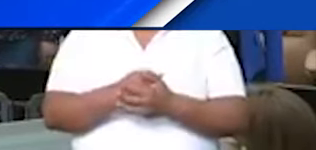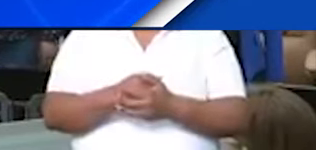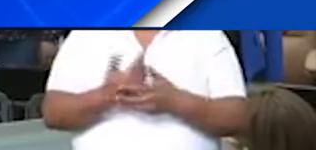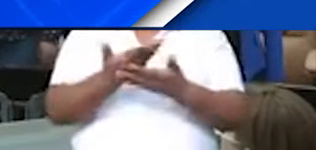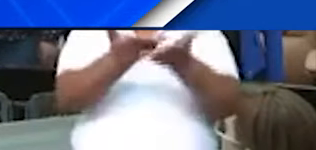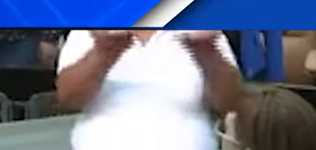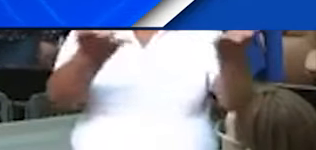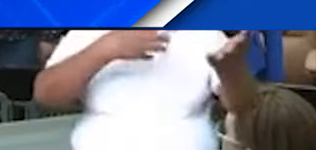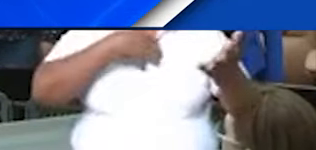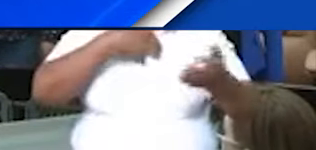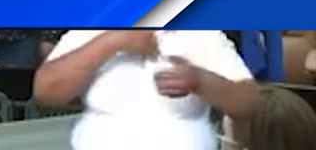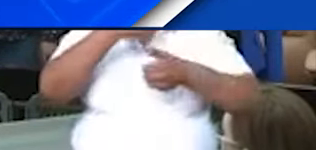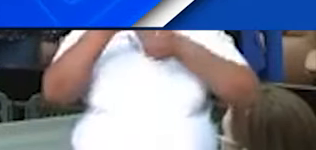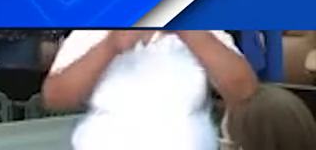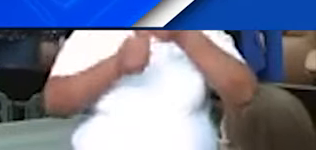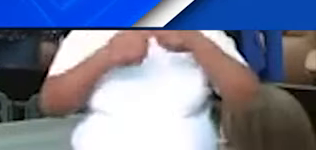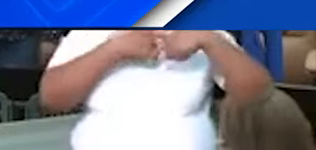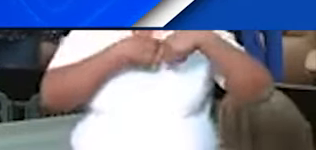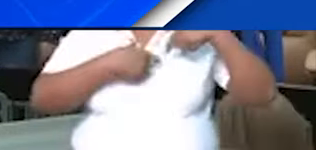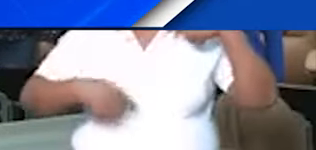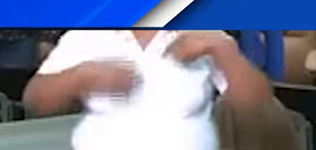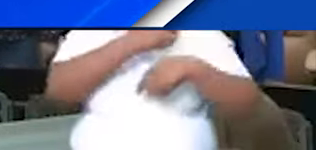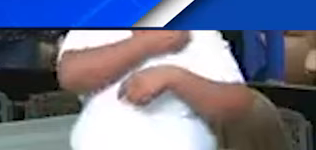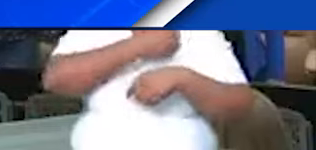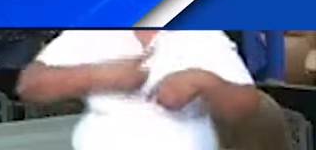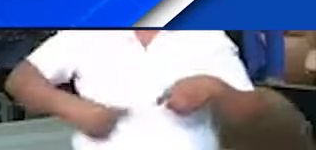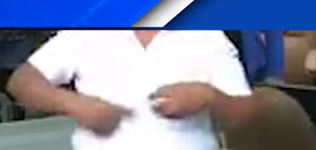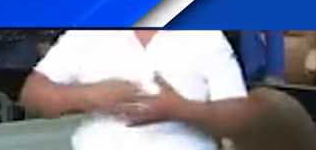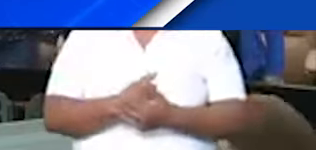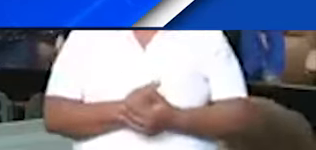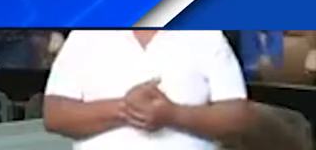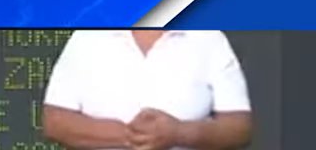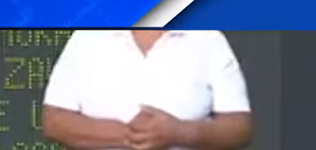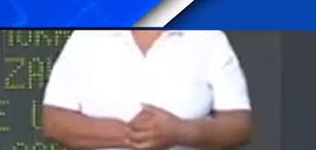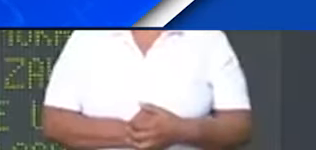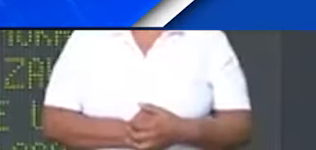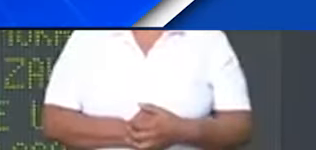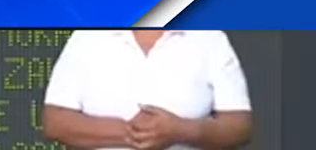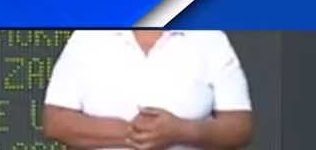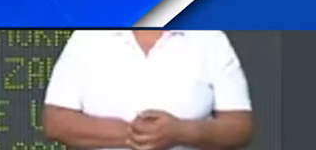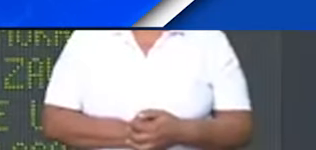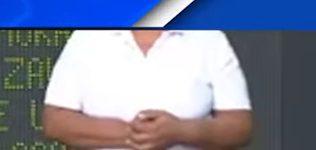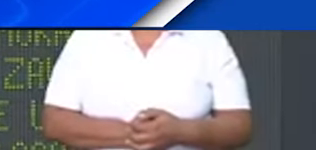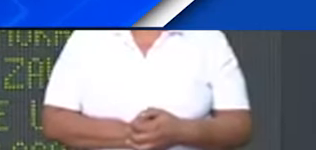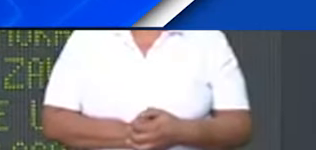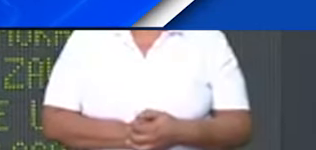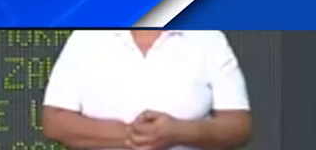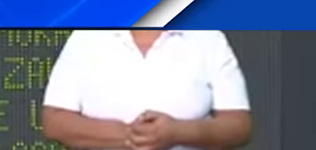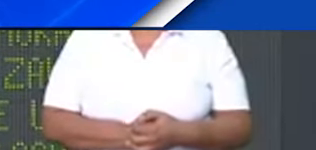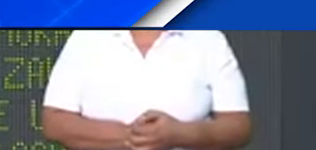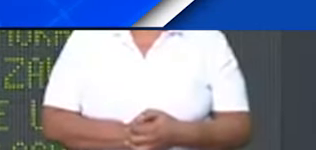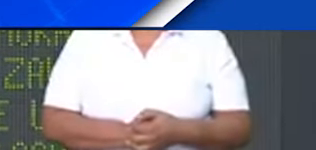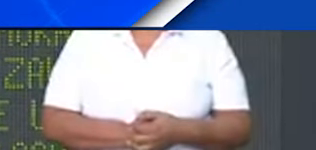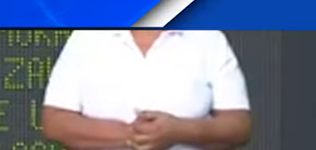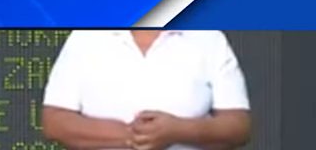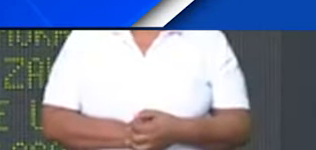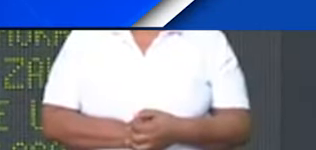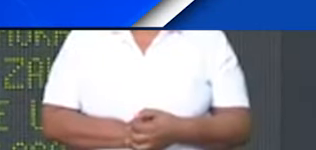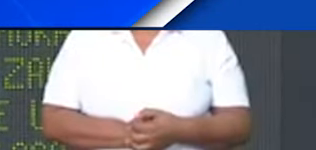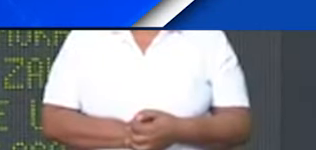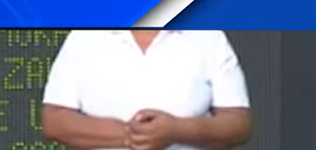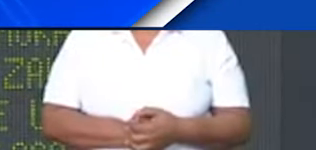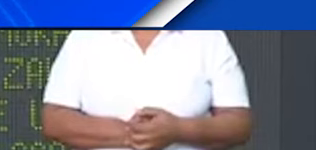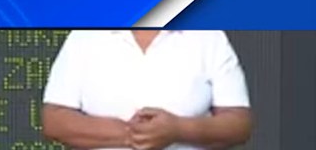Quedan en posesión de su cargo. En cuanto al poder de la Asamblea, ha sido depositado nuevamente en manos de Gustavo Porras, quien